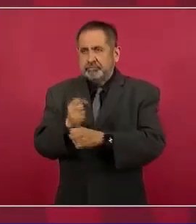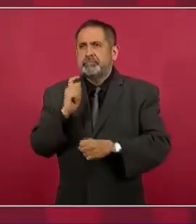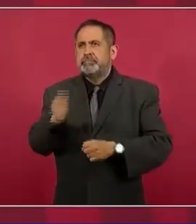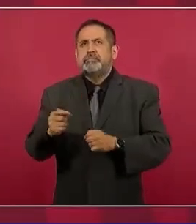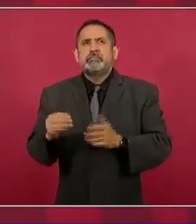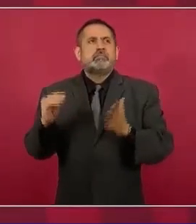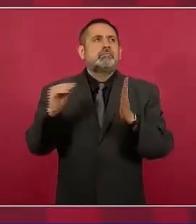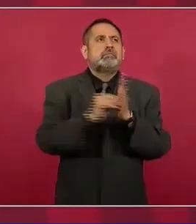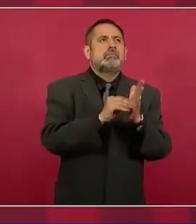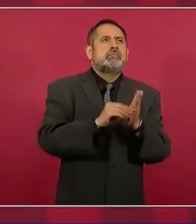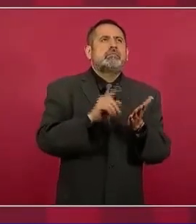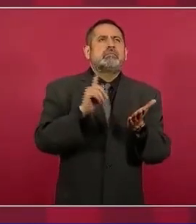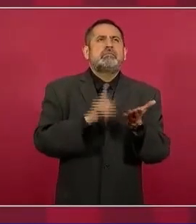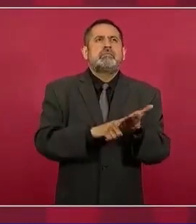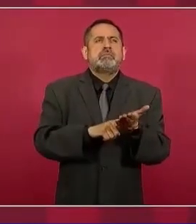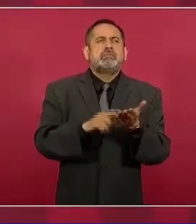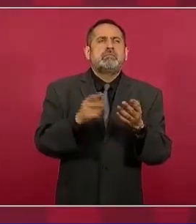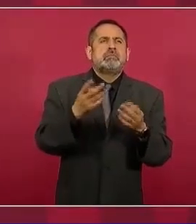en